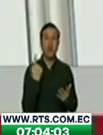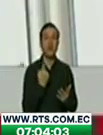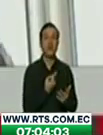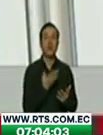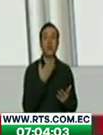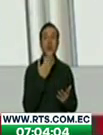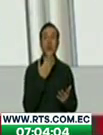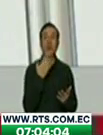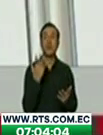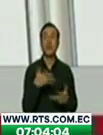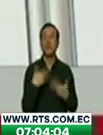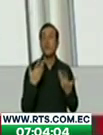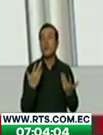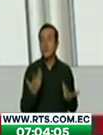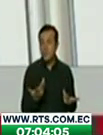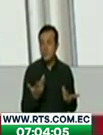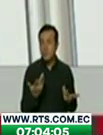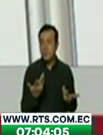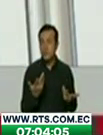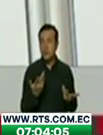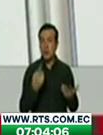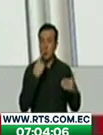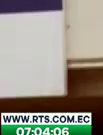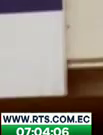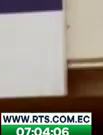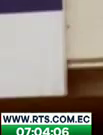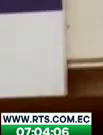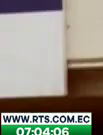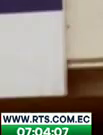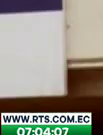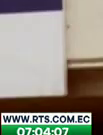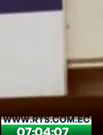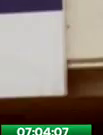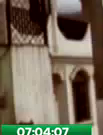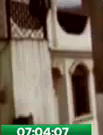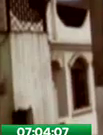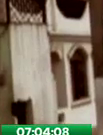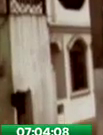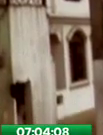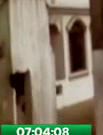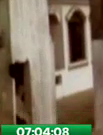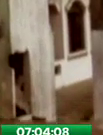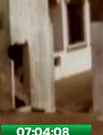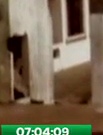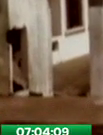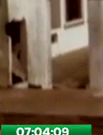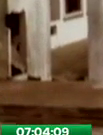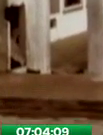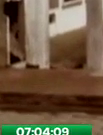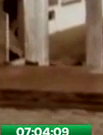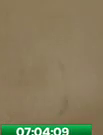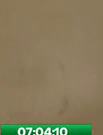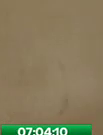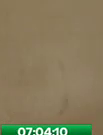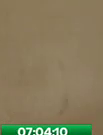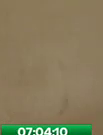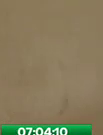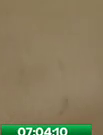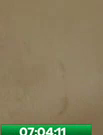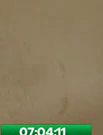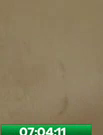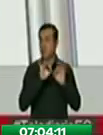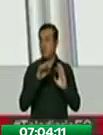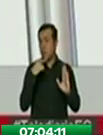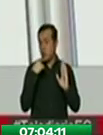del Carmen Maldonado, presidenta del Consejo de la Judicatura, hizo pública algunas estrategias que están aplicando para evitar el